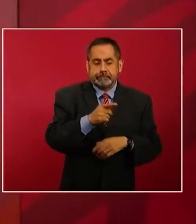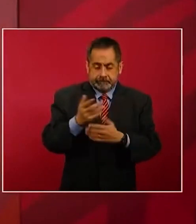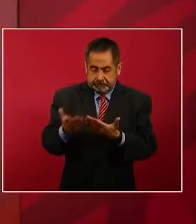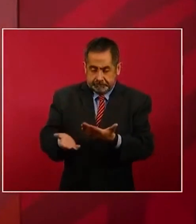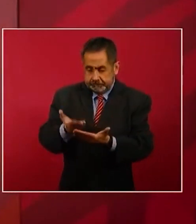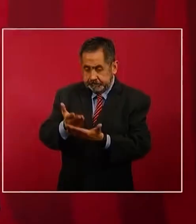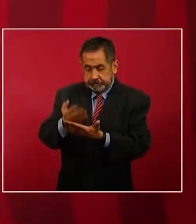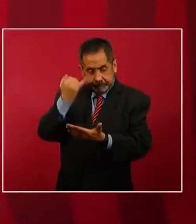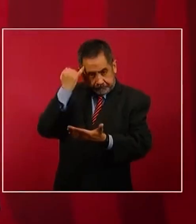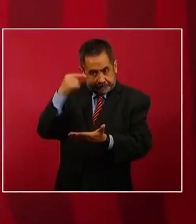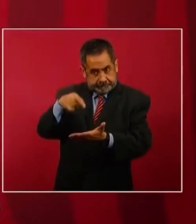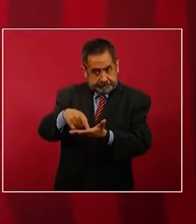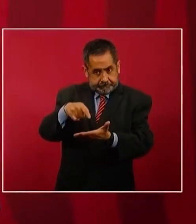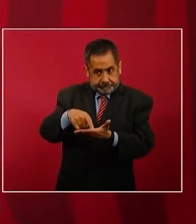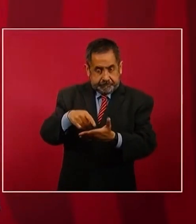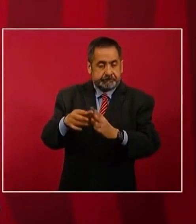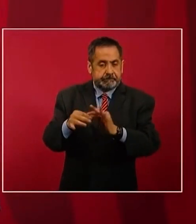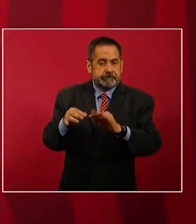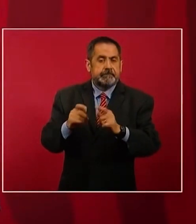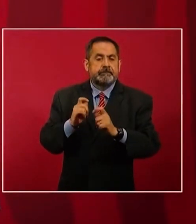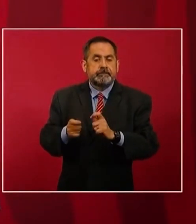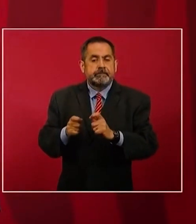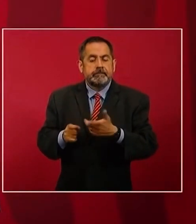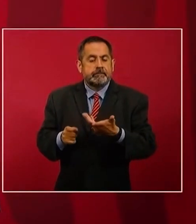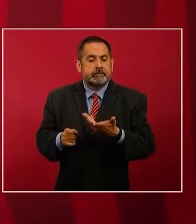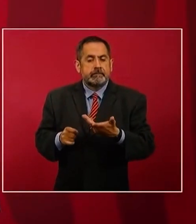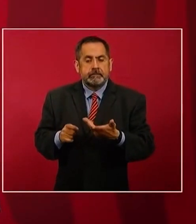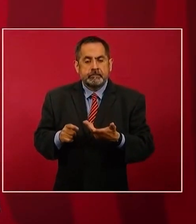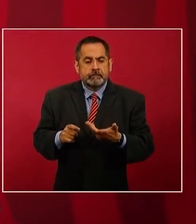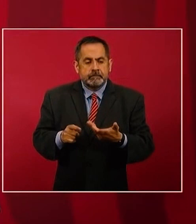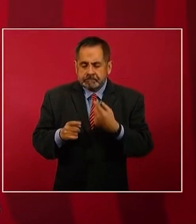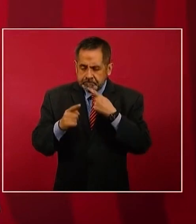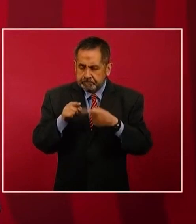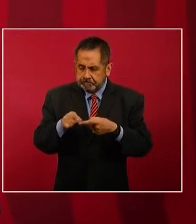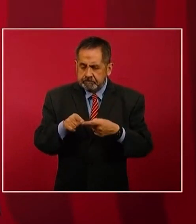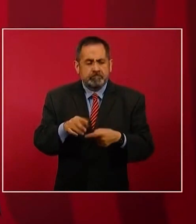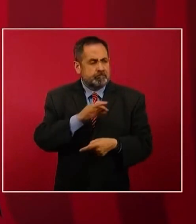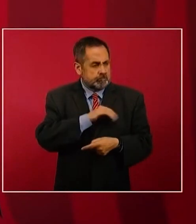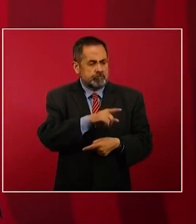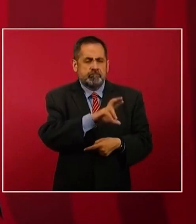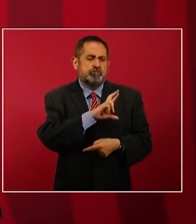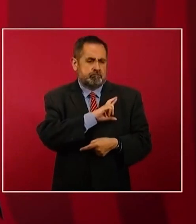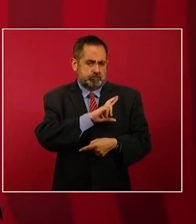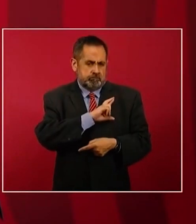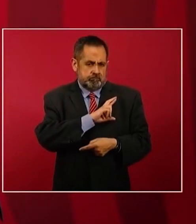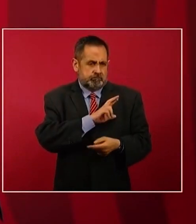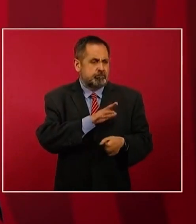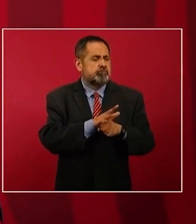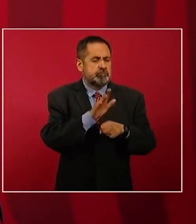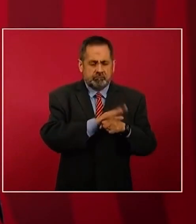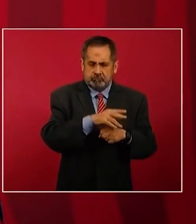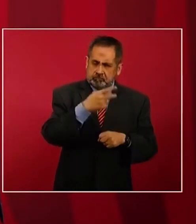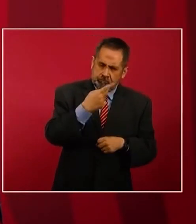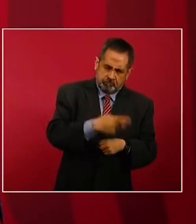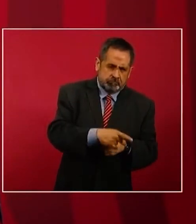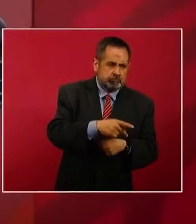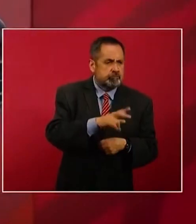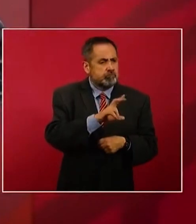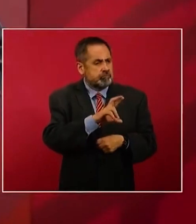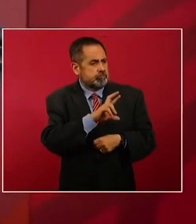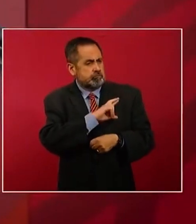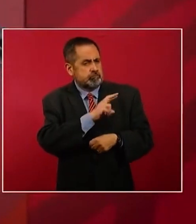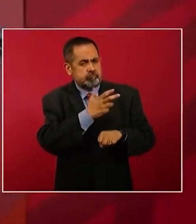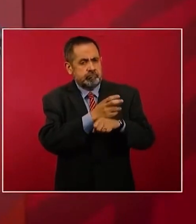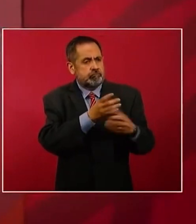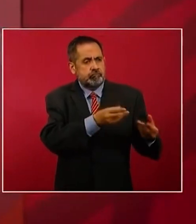iniciativa el que pueda participar el sector privado, nacional y extranjero,